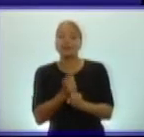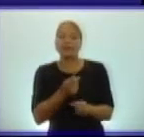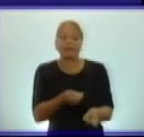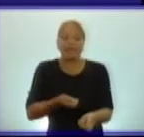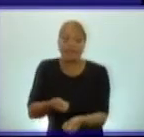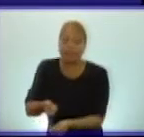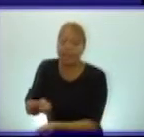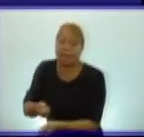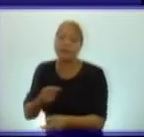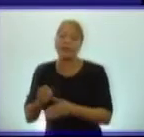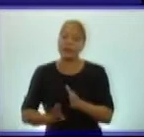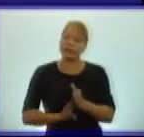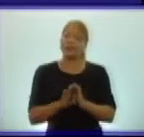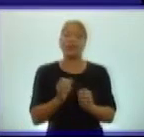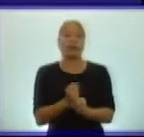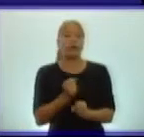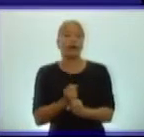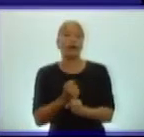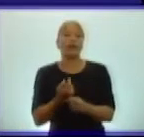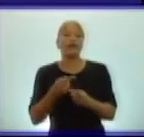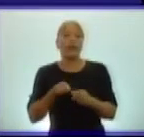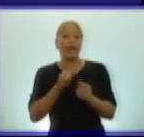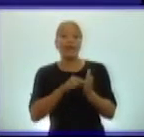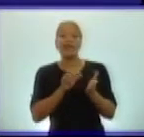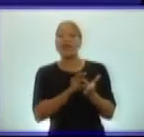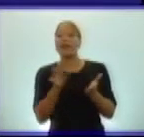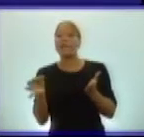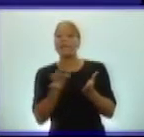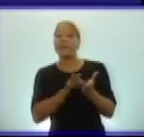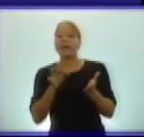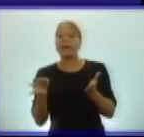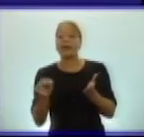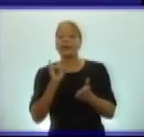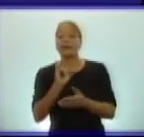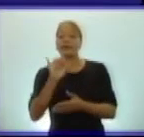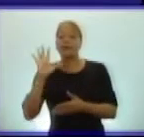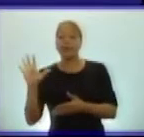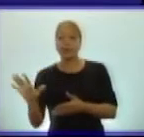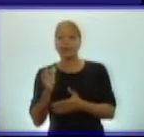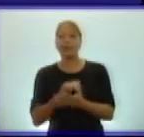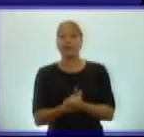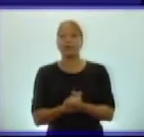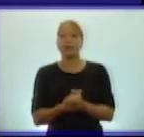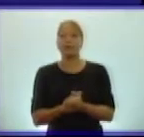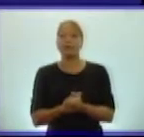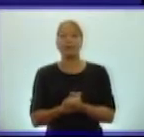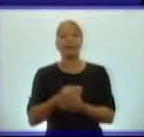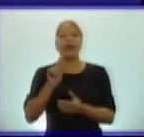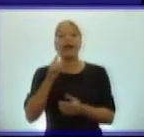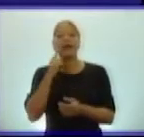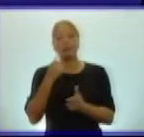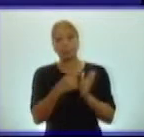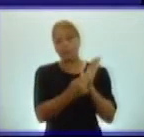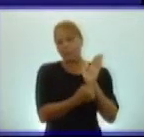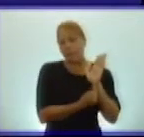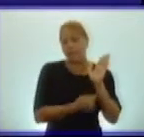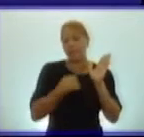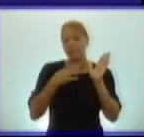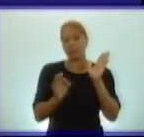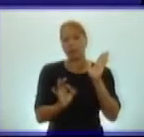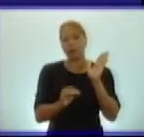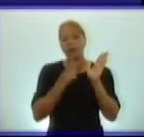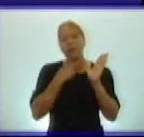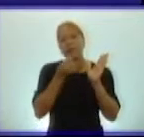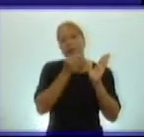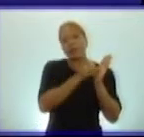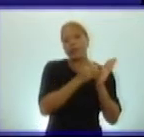la agricultura. Y precisamente en la página 65, queridos estudiantes, están estos elementos. Usted lo puede anotar